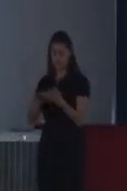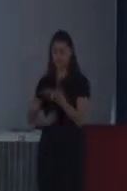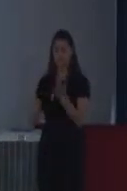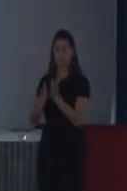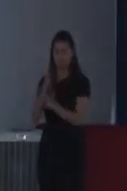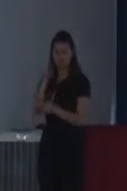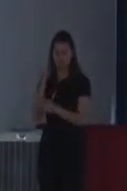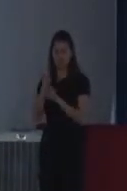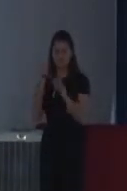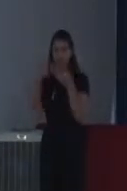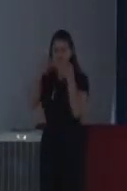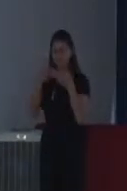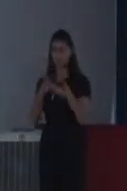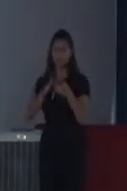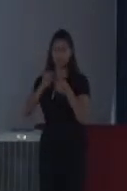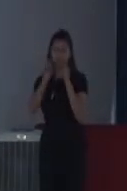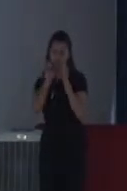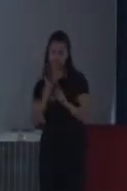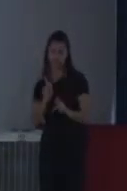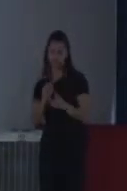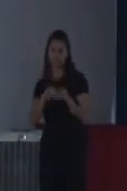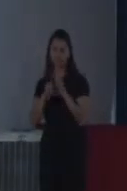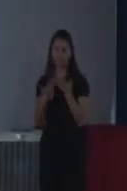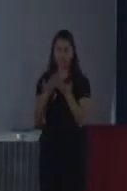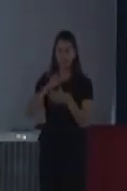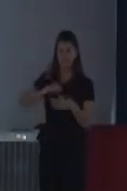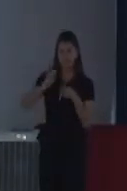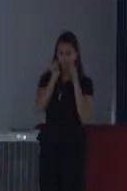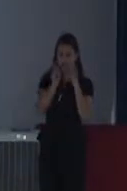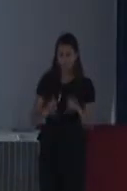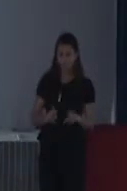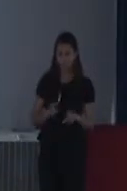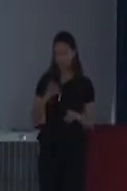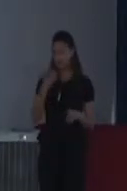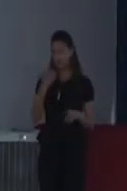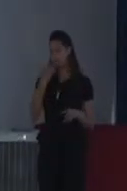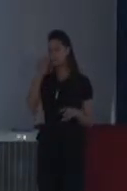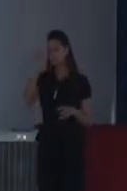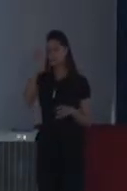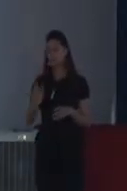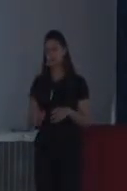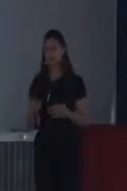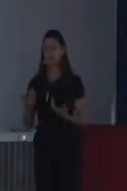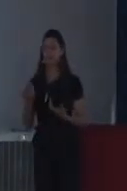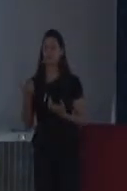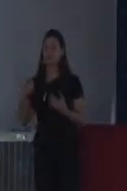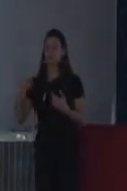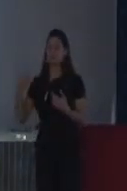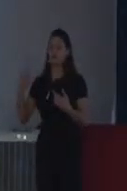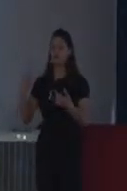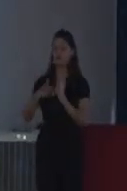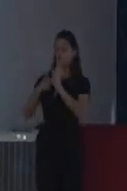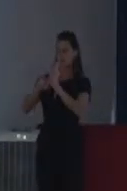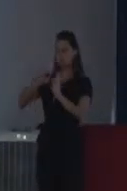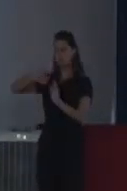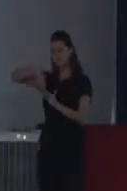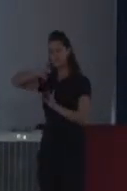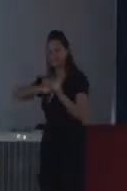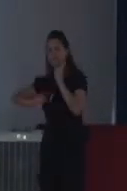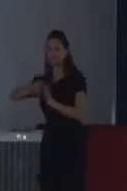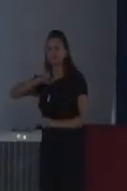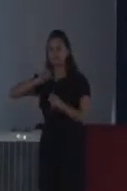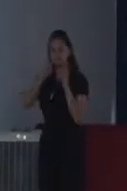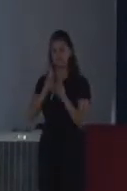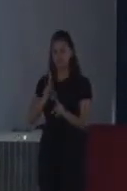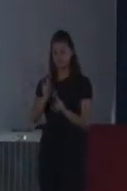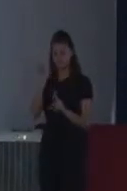con discapacidad y derechos humanos, es decir, cómo los derechos humanos, cuando alguien, digamos, se reivindica defensor de derechos humanos, cuando alguien